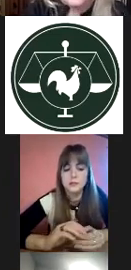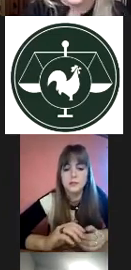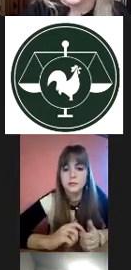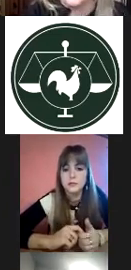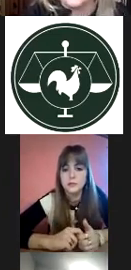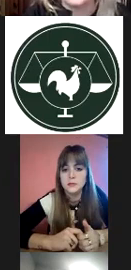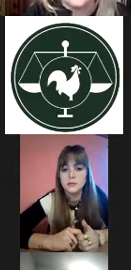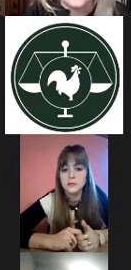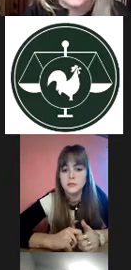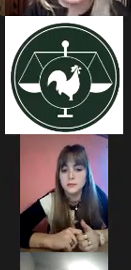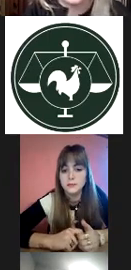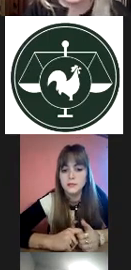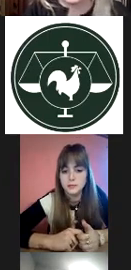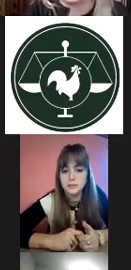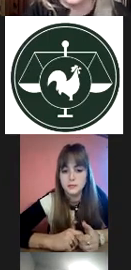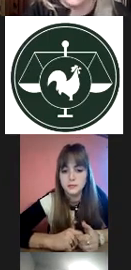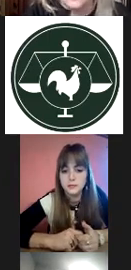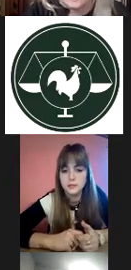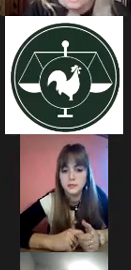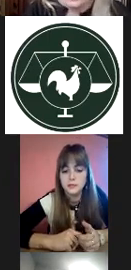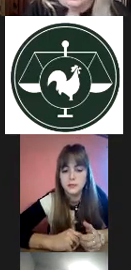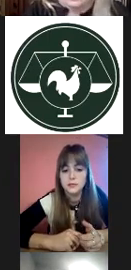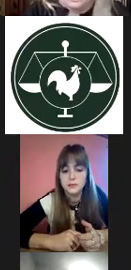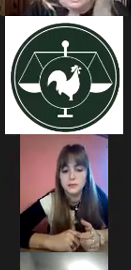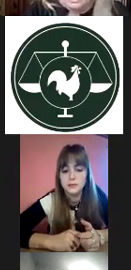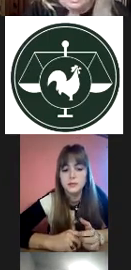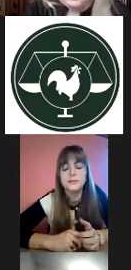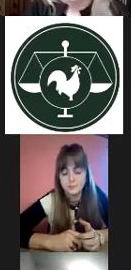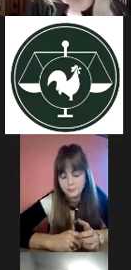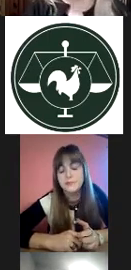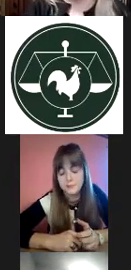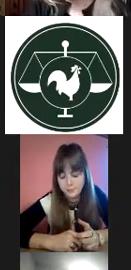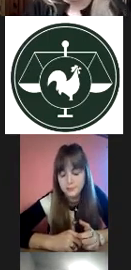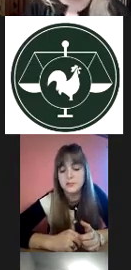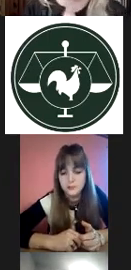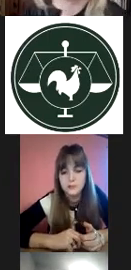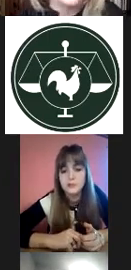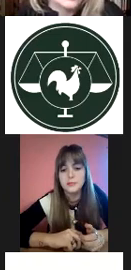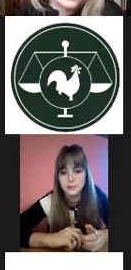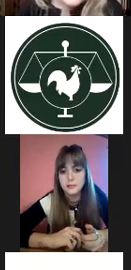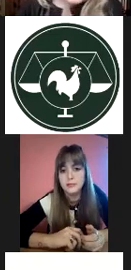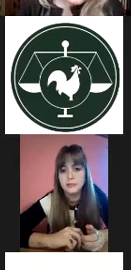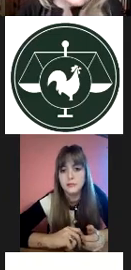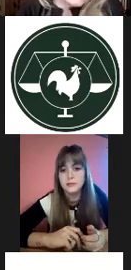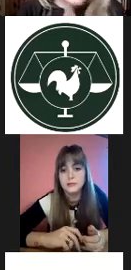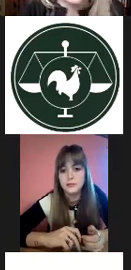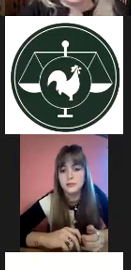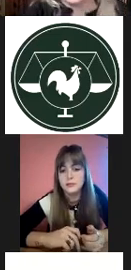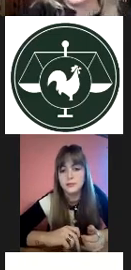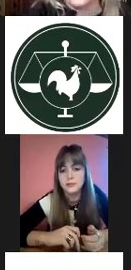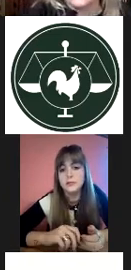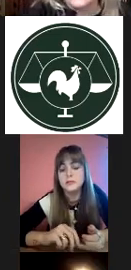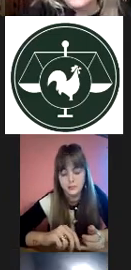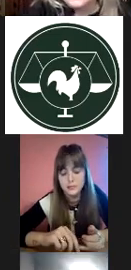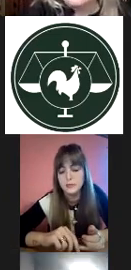es que en general las gatas pueden entrar en celo a los 4 meses. Entonces, antes de cumplir con la edad exigida, ya